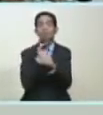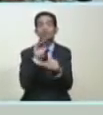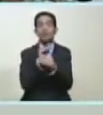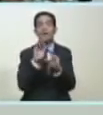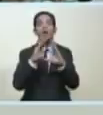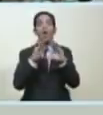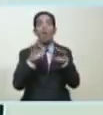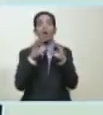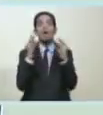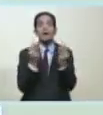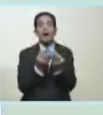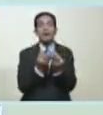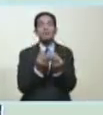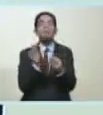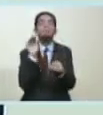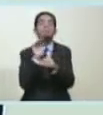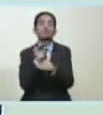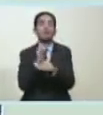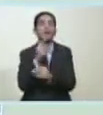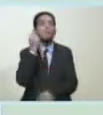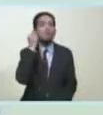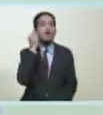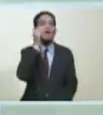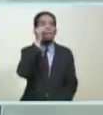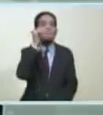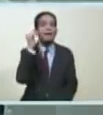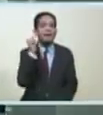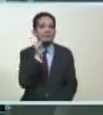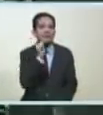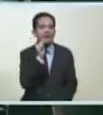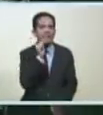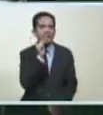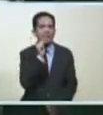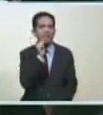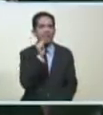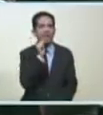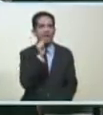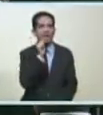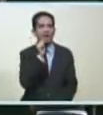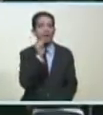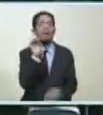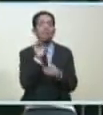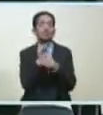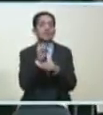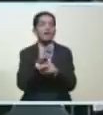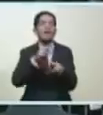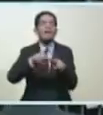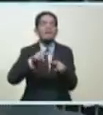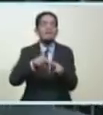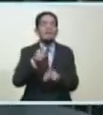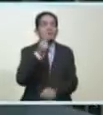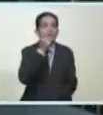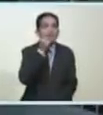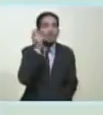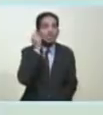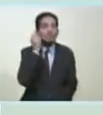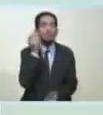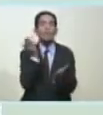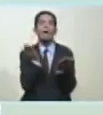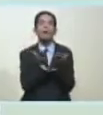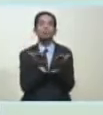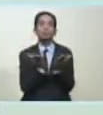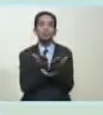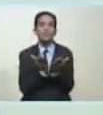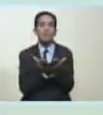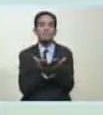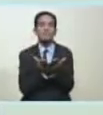Es clave proteger a la mujer embarazada, a la mujer lactante. Es clave proteger al niño, a la niña, al estudiante. Es clave proteger